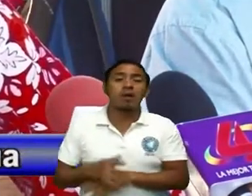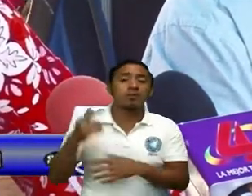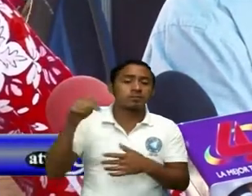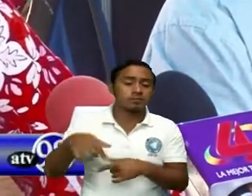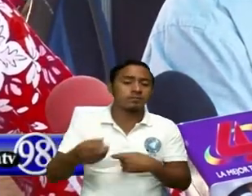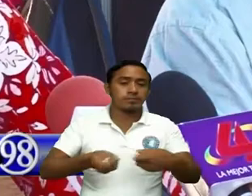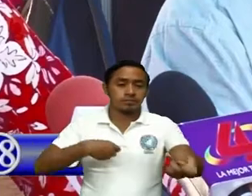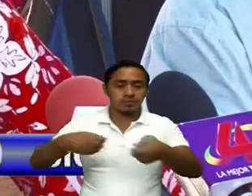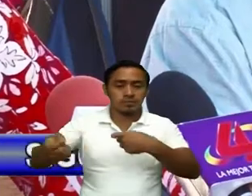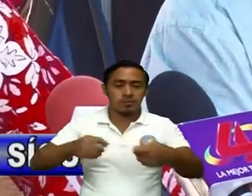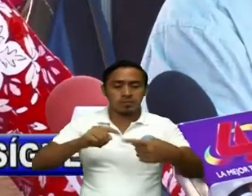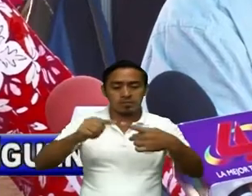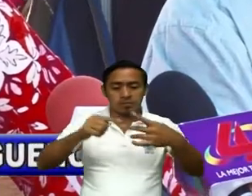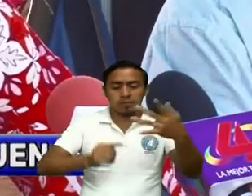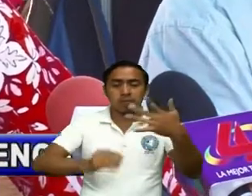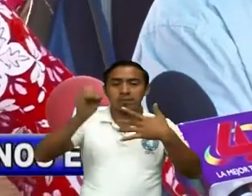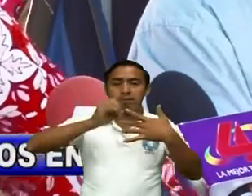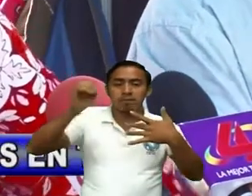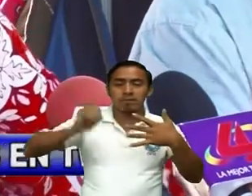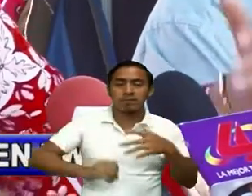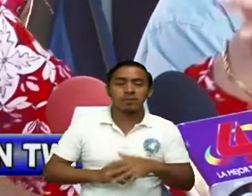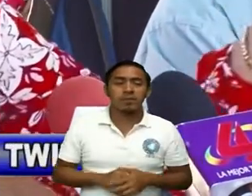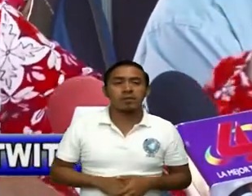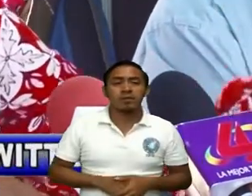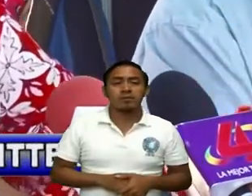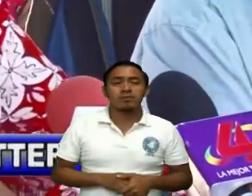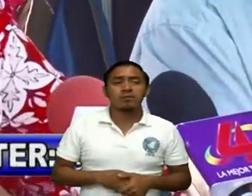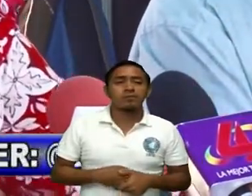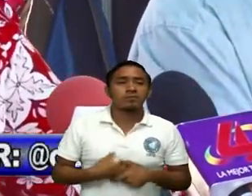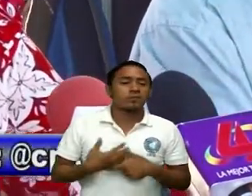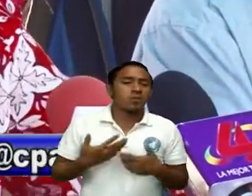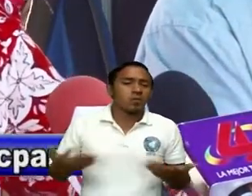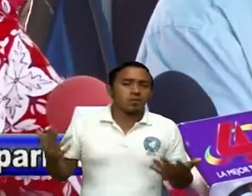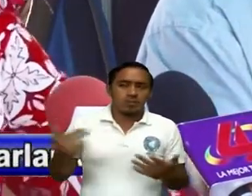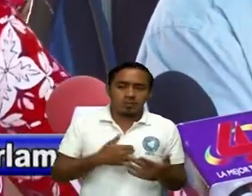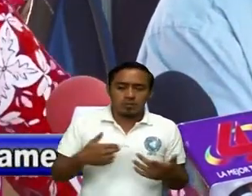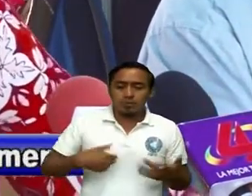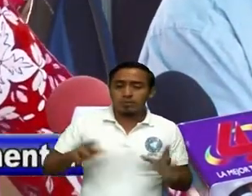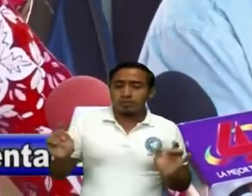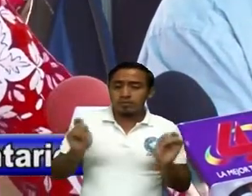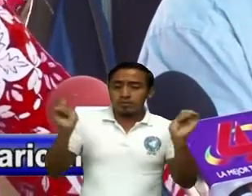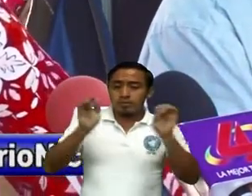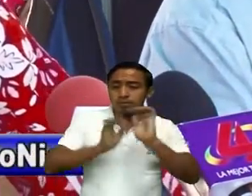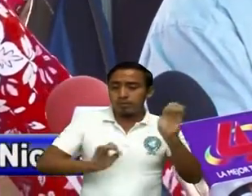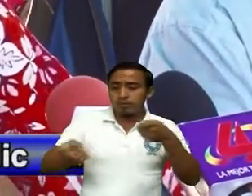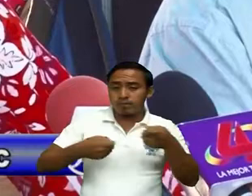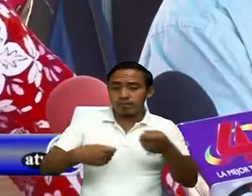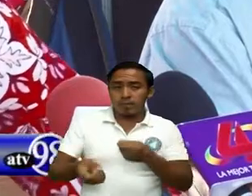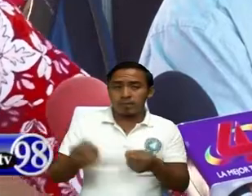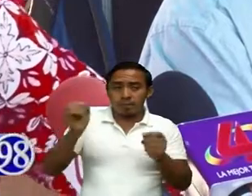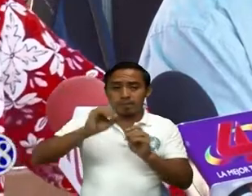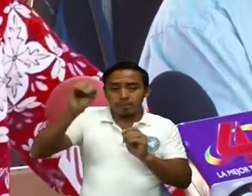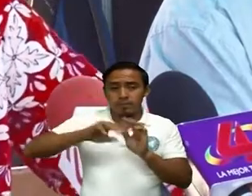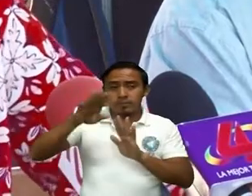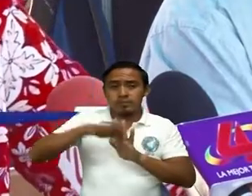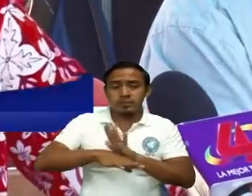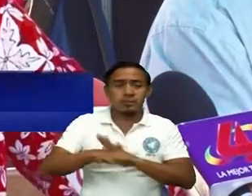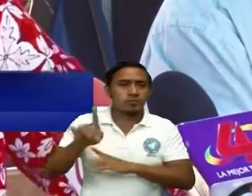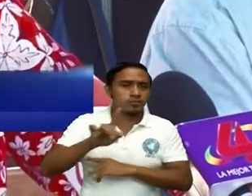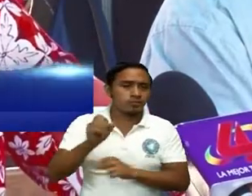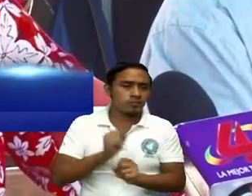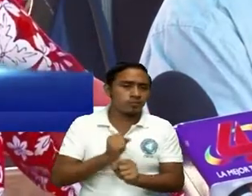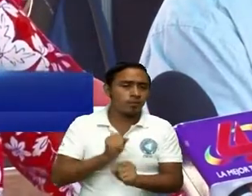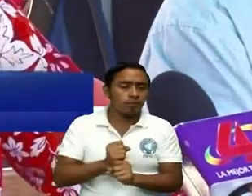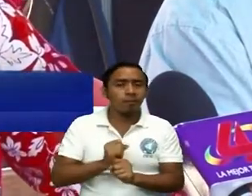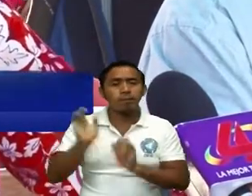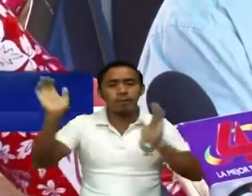ofreciendo esos descuentos. Nosotros estamos haciendo no solamente la feria de descuentos, realmente el trabajo permanente que ha sido en cada